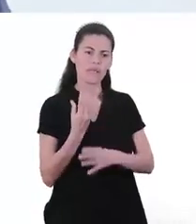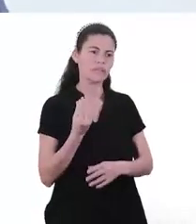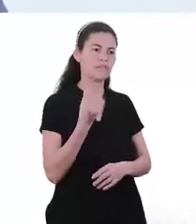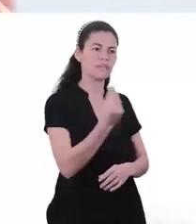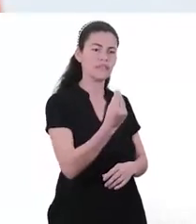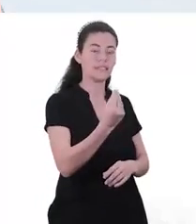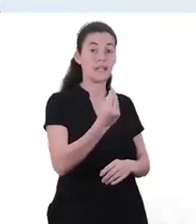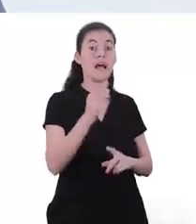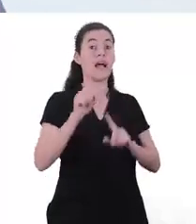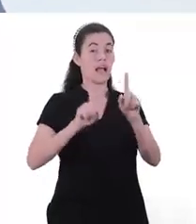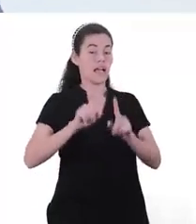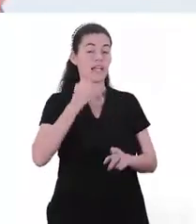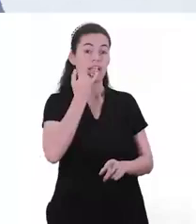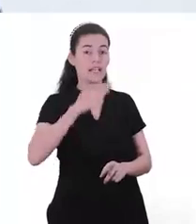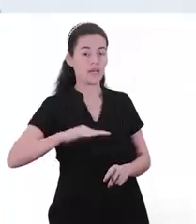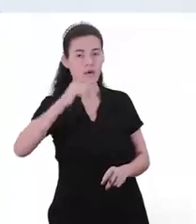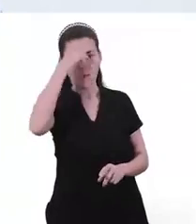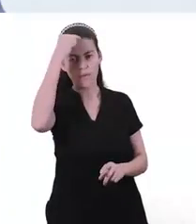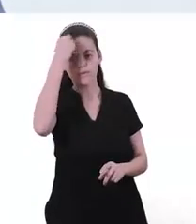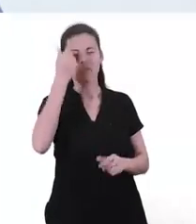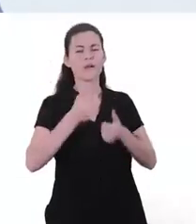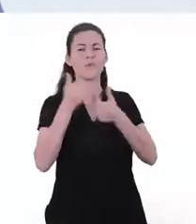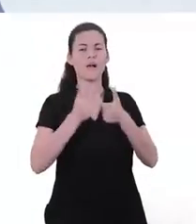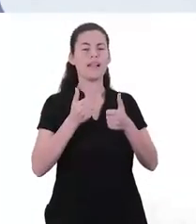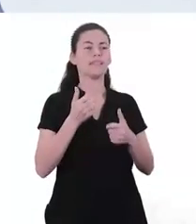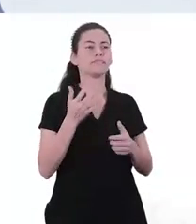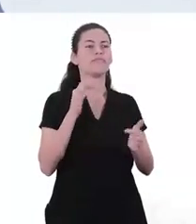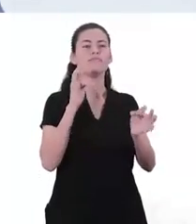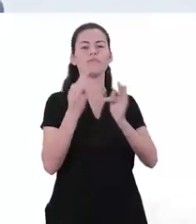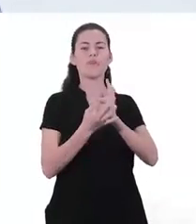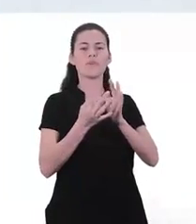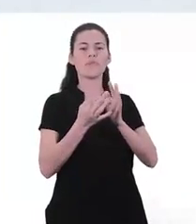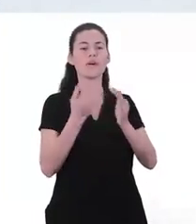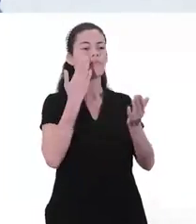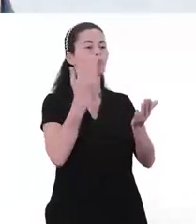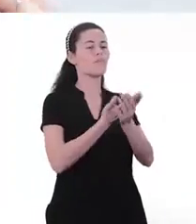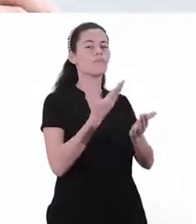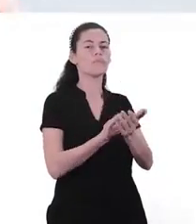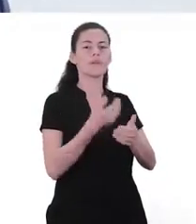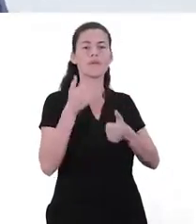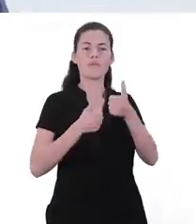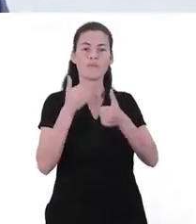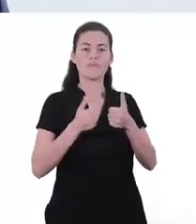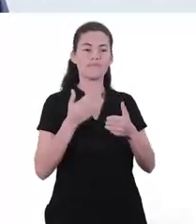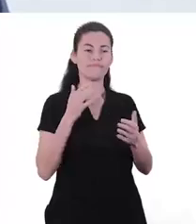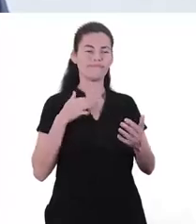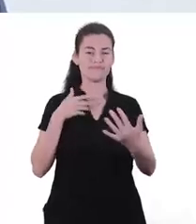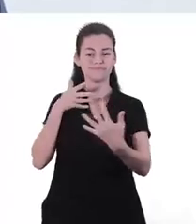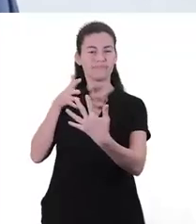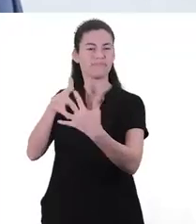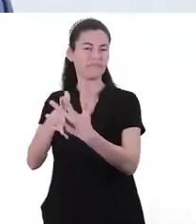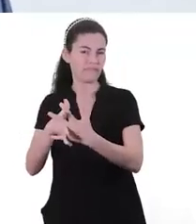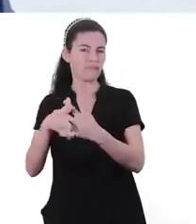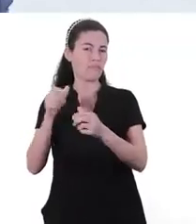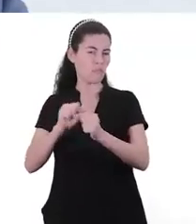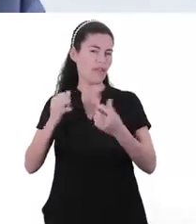Muy acostumbrados, y siempre hablamos de nuestras experiencias, lo que vivimos, ¿verdad? Muy acostumbrados a que demostramos alguna afinidad con algún